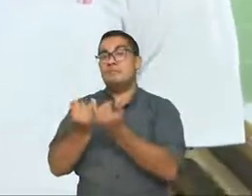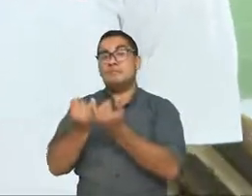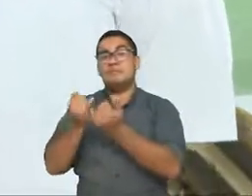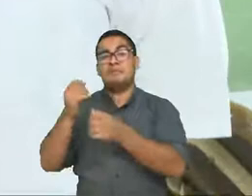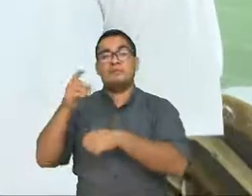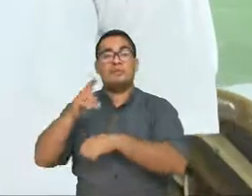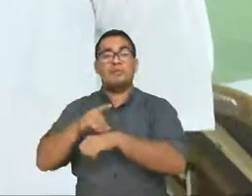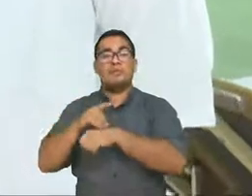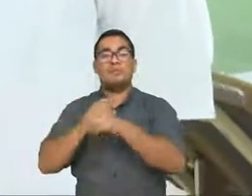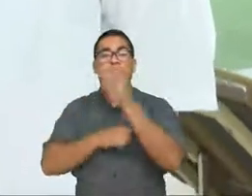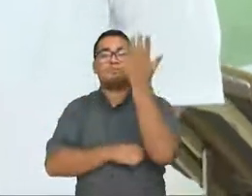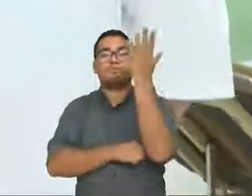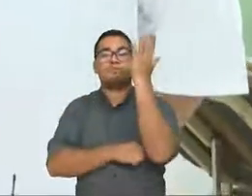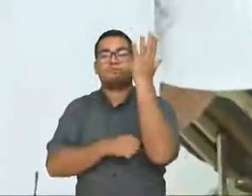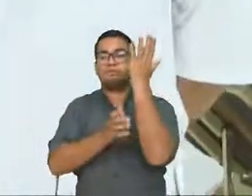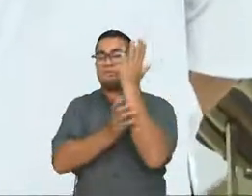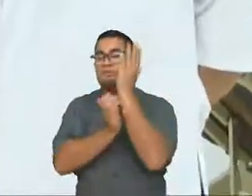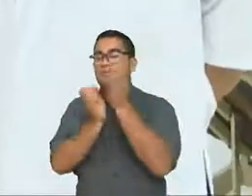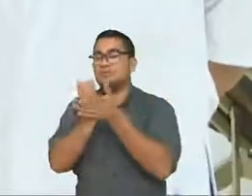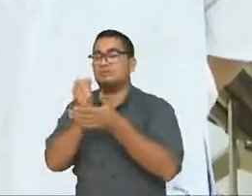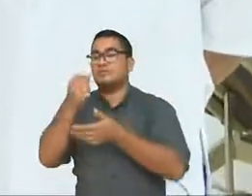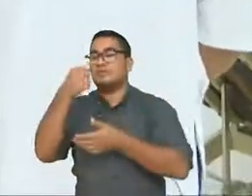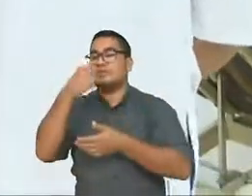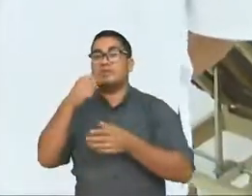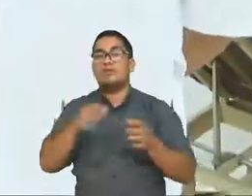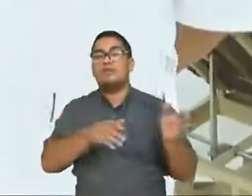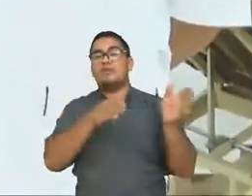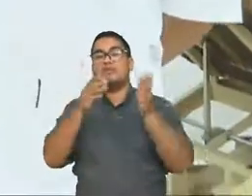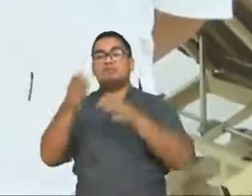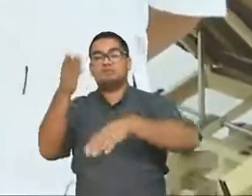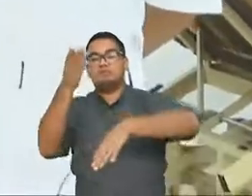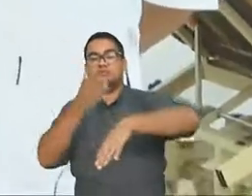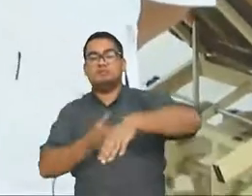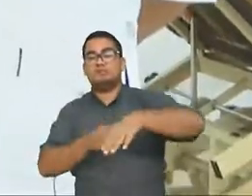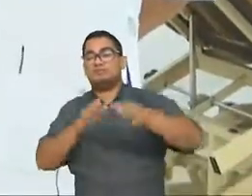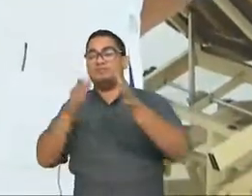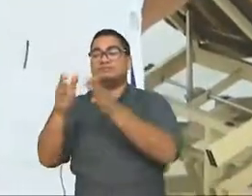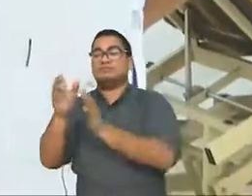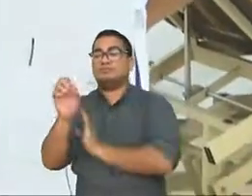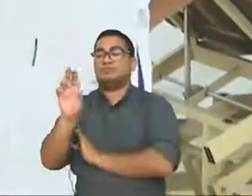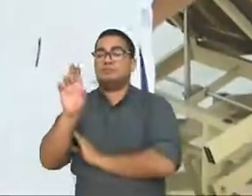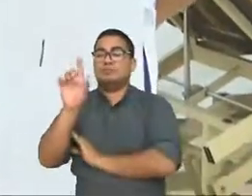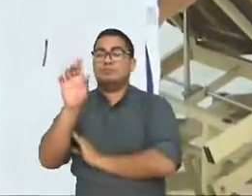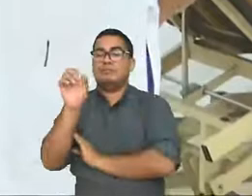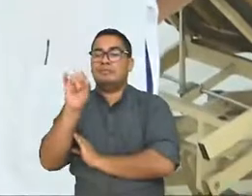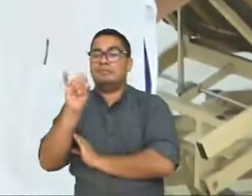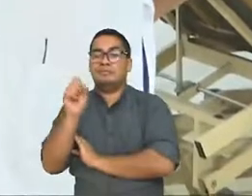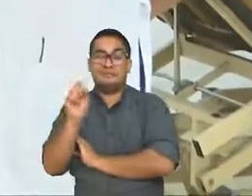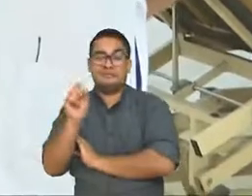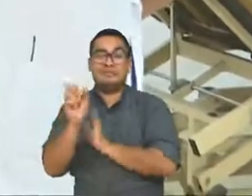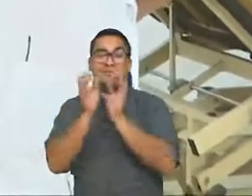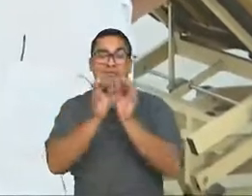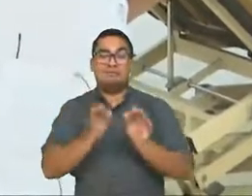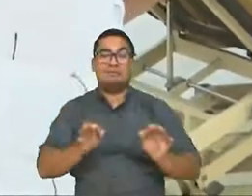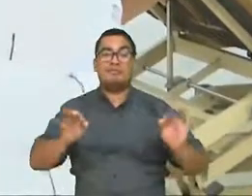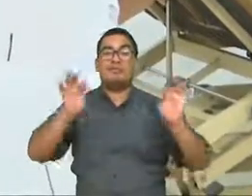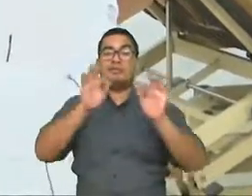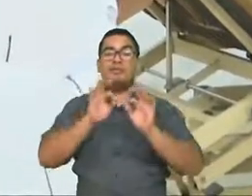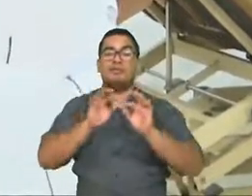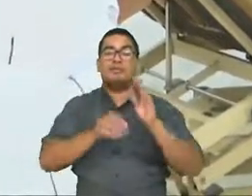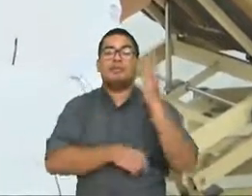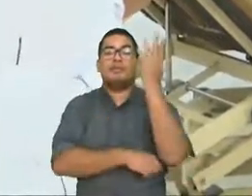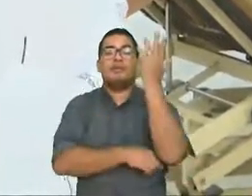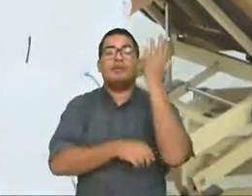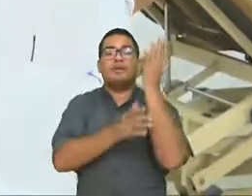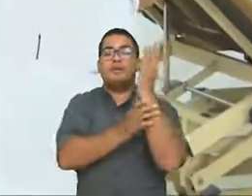natural, el área de amputado y el área de órtesis. La medicina natural es importante, ¿qué por ejemplo